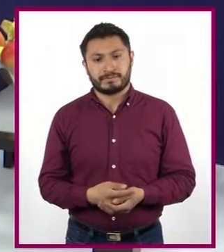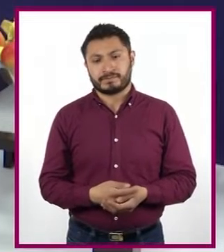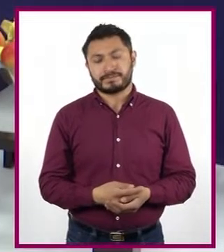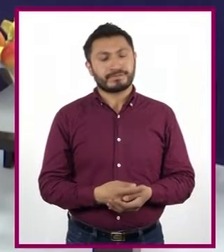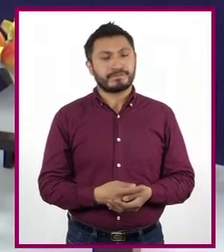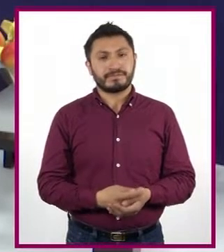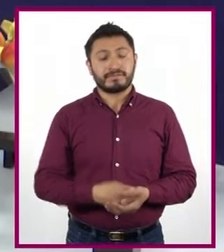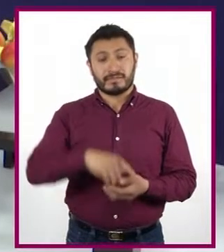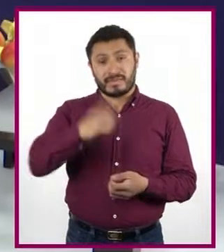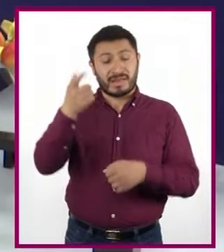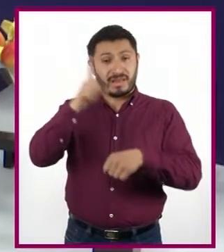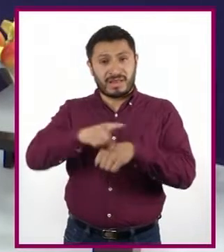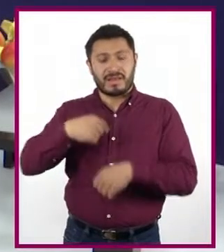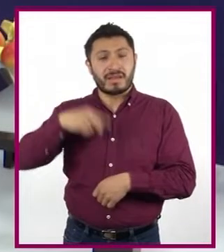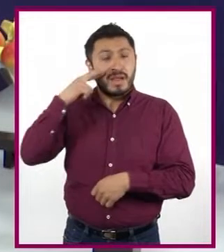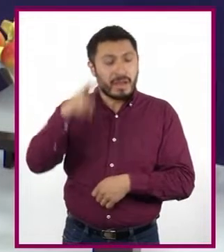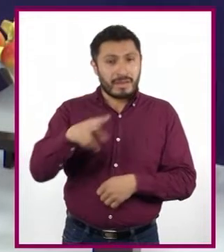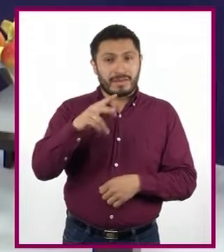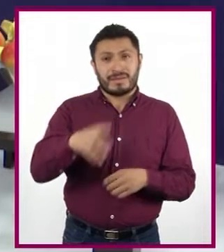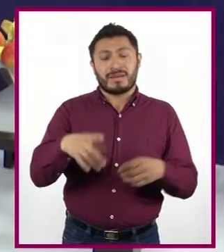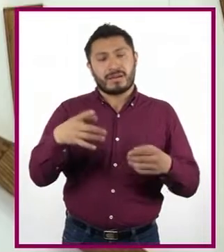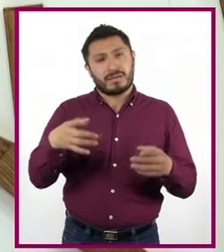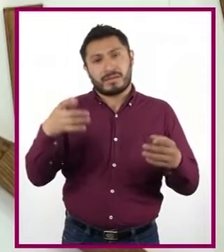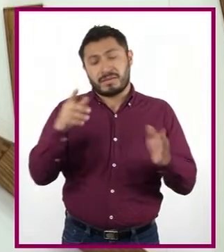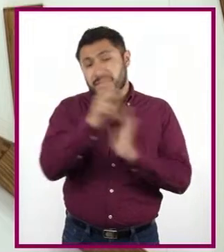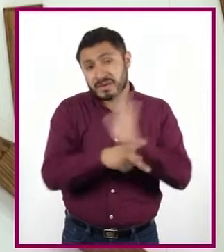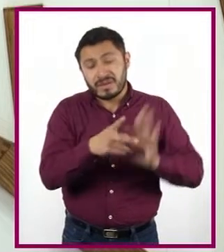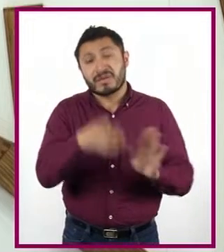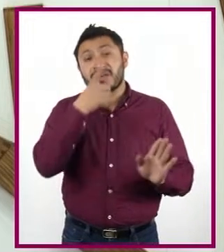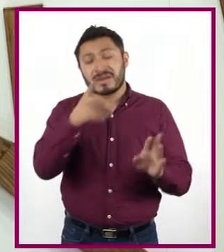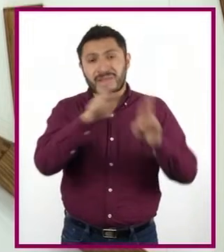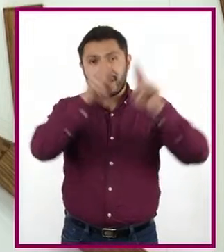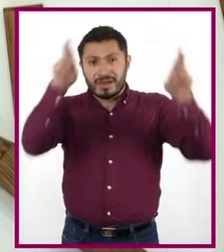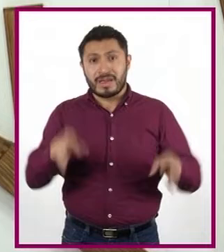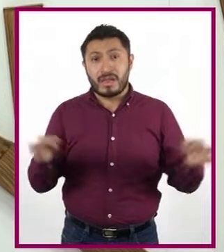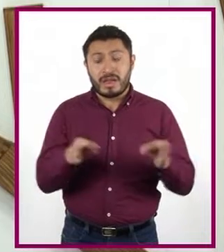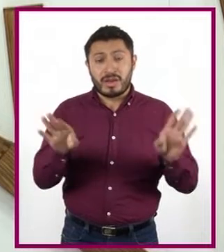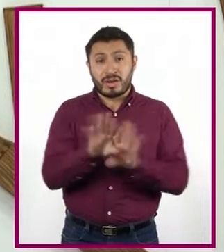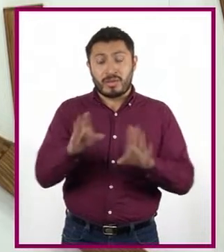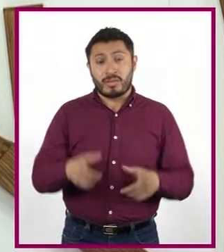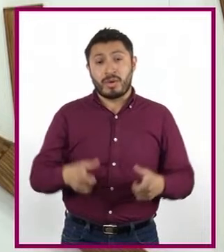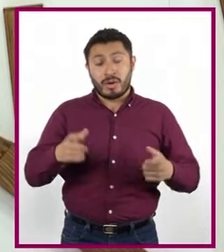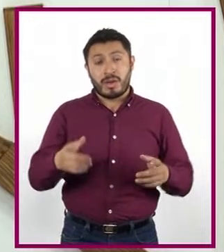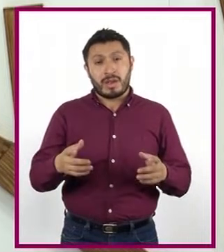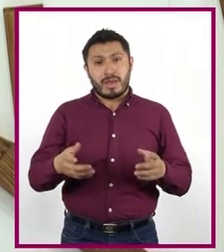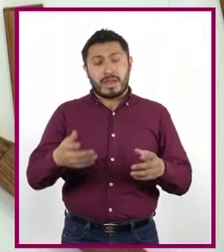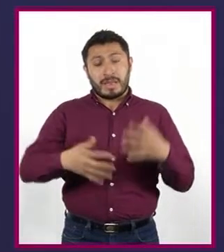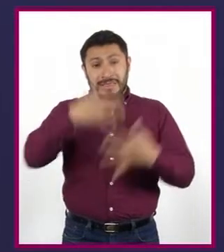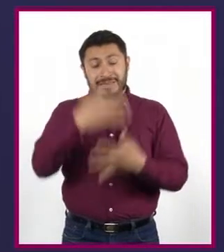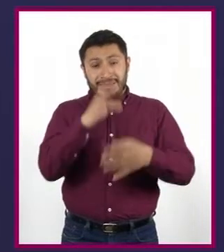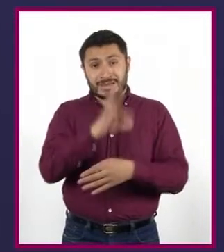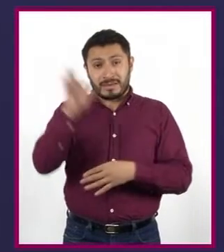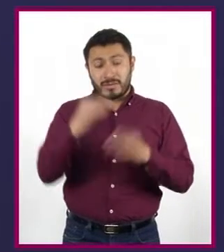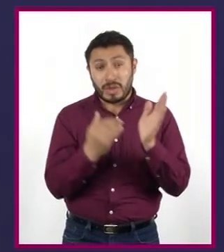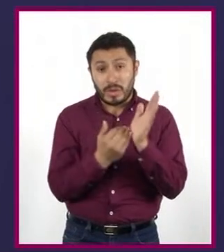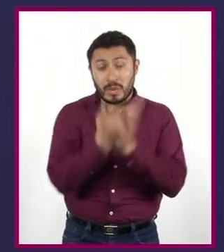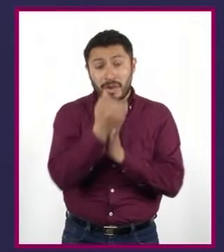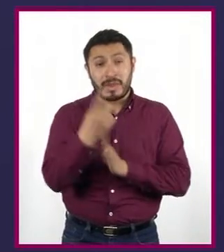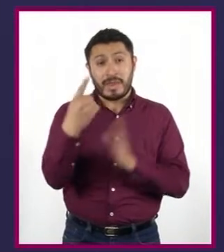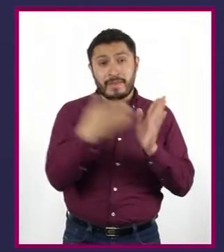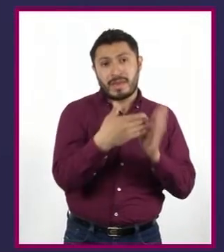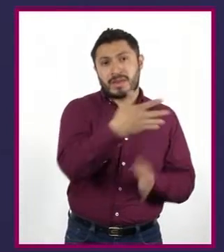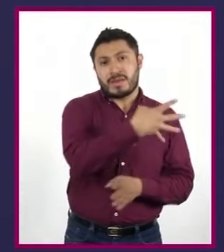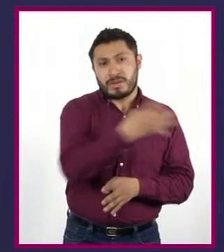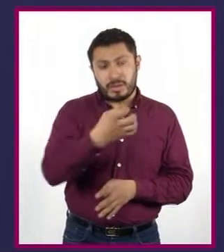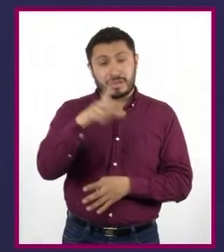El otro día vi un documental en el que mencionaron que los refrigeradores han aumentado su capacidad un 15% desde los años